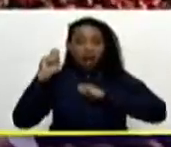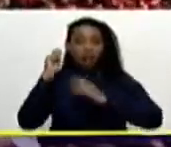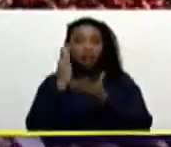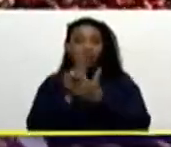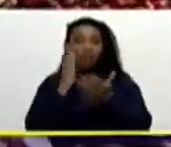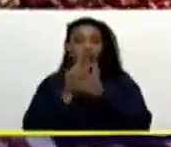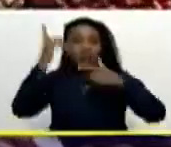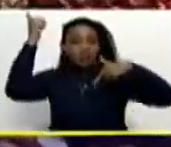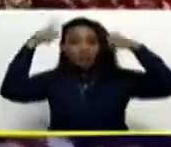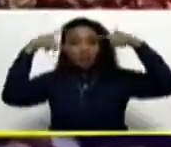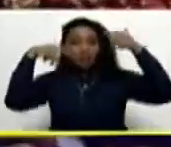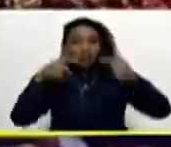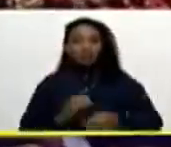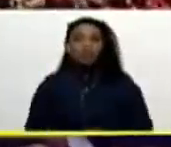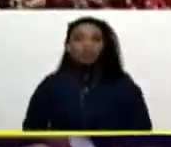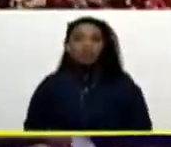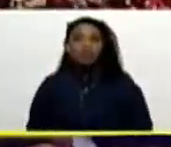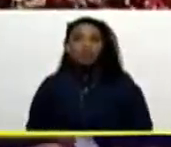Chávez.